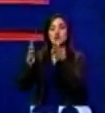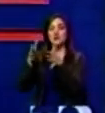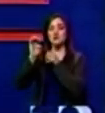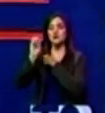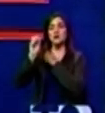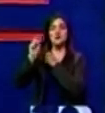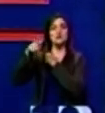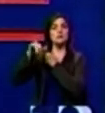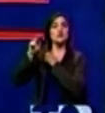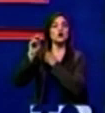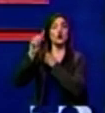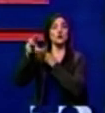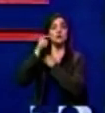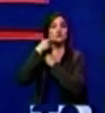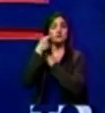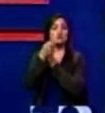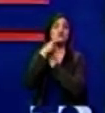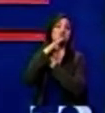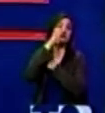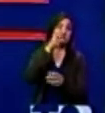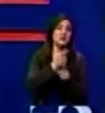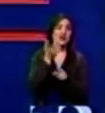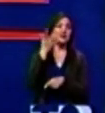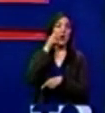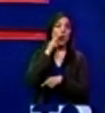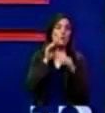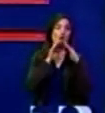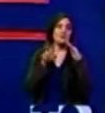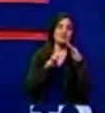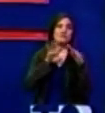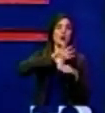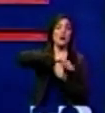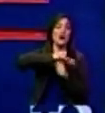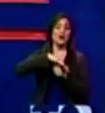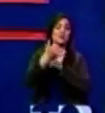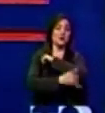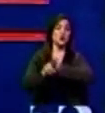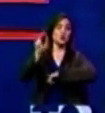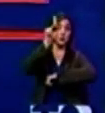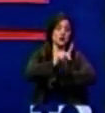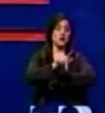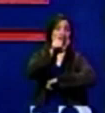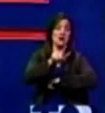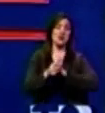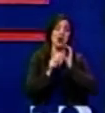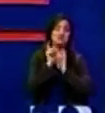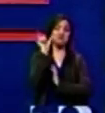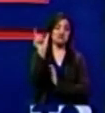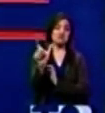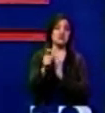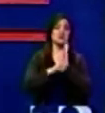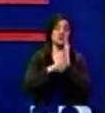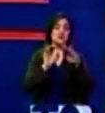Julian Assange es ecuatoriano desde el pasado 12 de diciembre y que pretendieron darle el estatus diplomático para otorgarle una